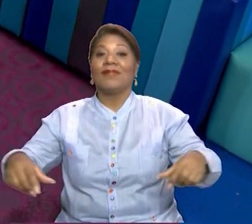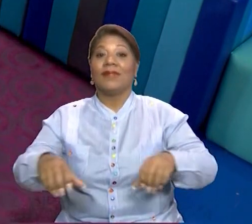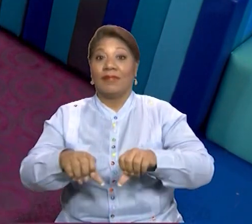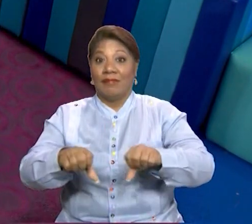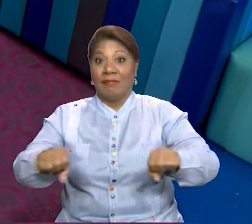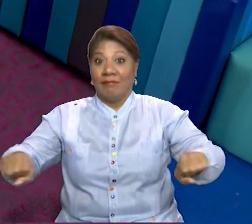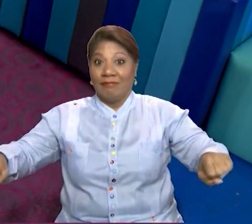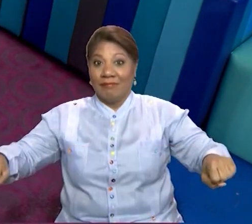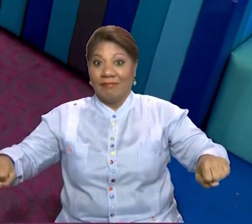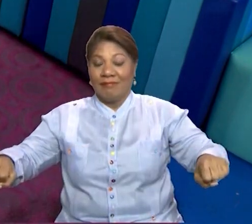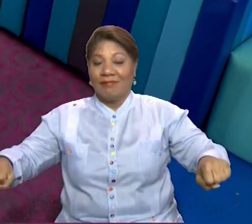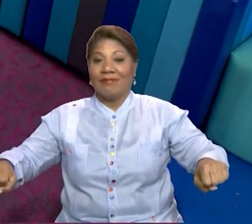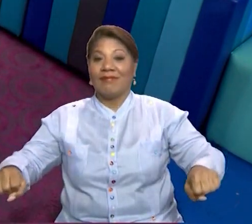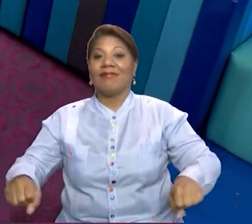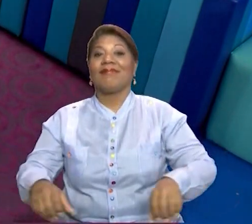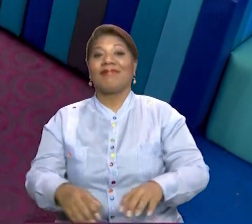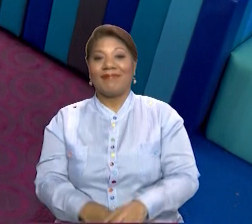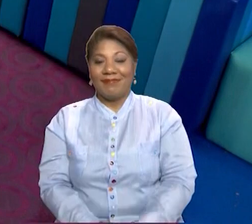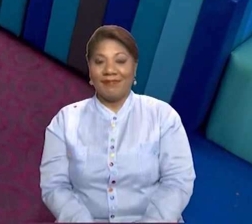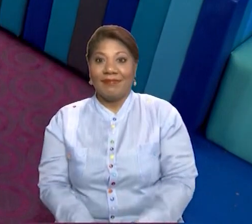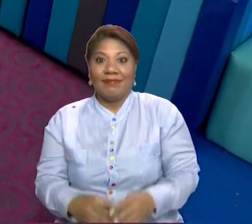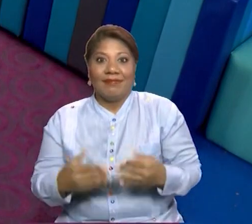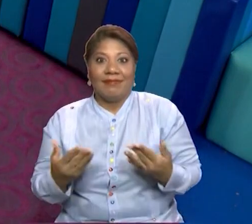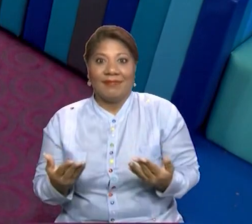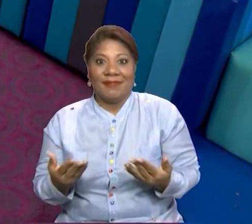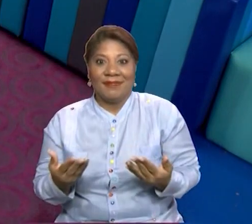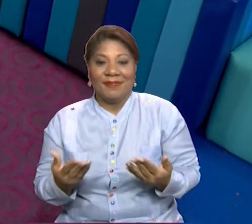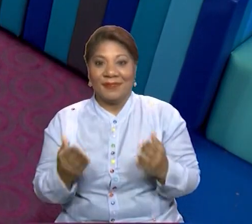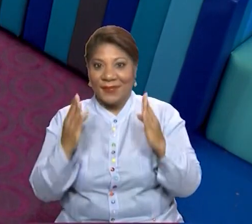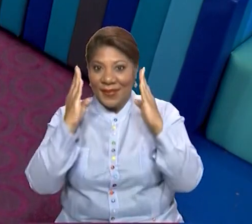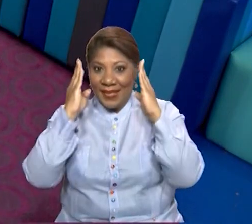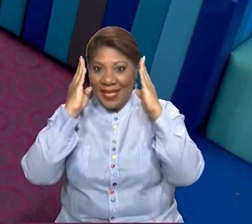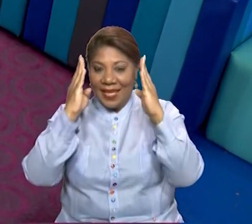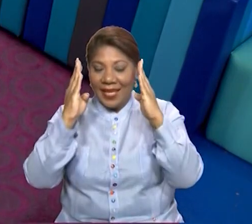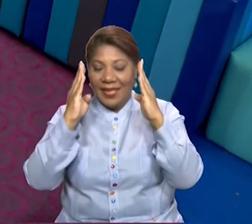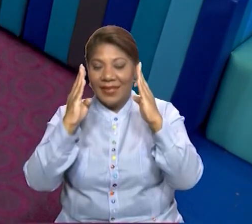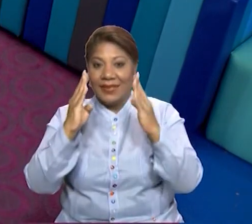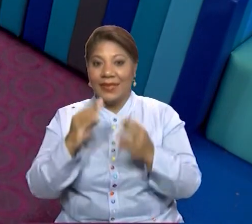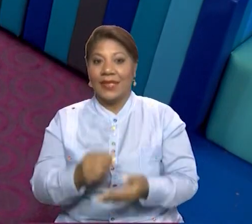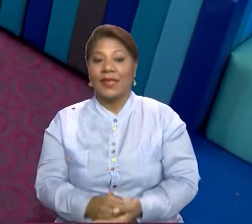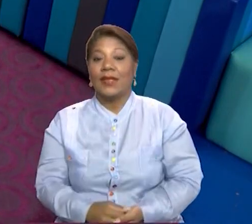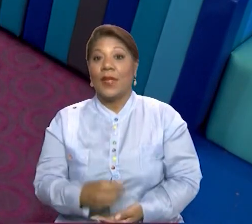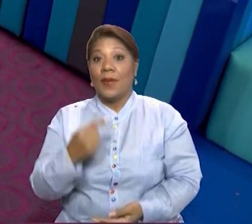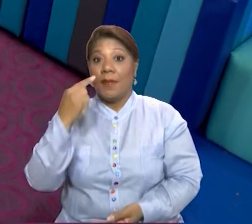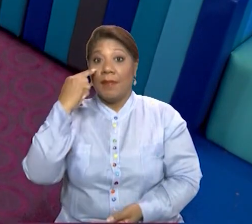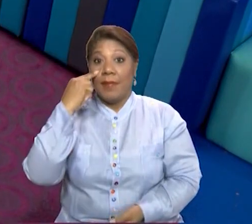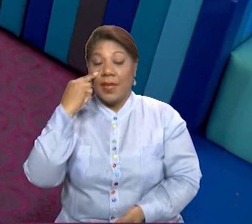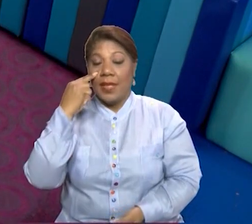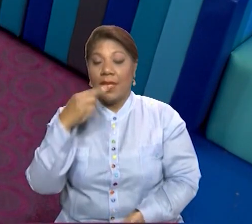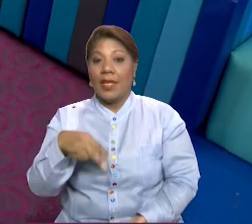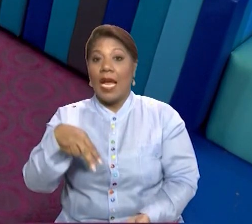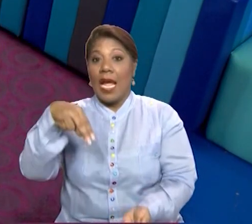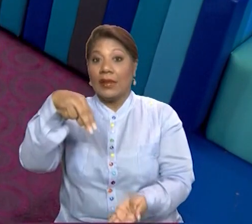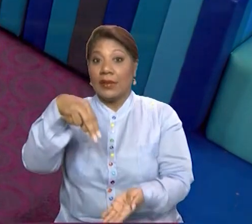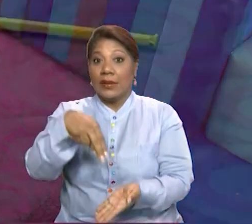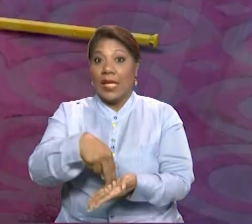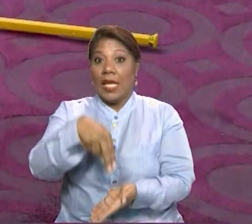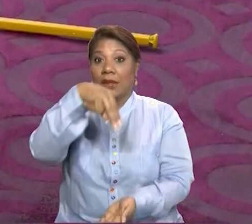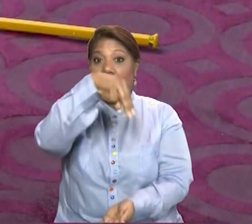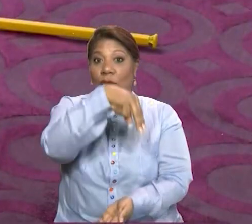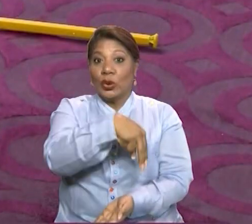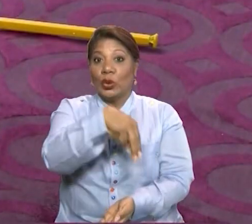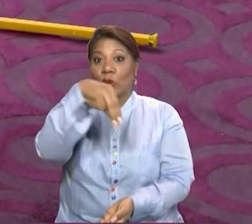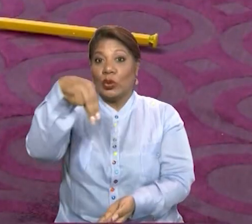escoba. ¿Qué vamos a hacer con él primero? Vamos a hacer saltos laterales de un lado al otro,